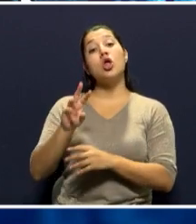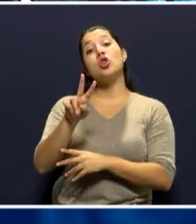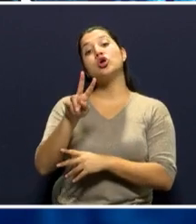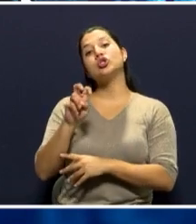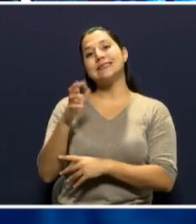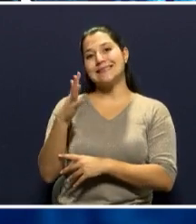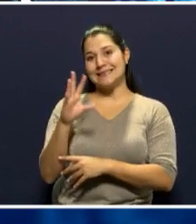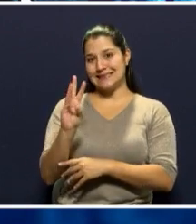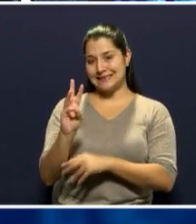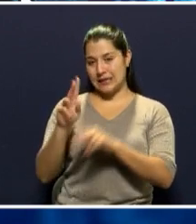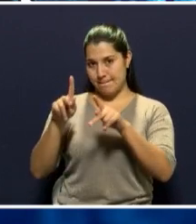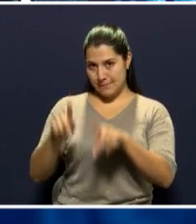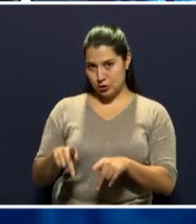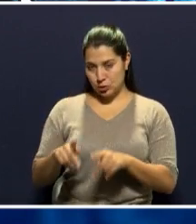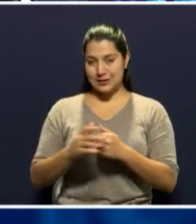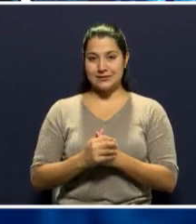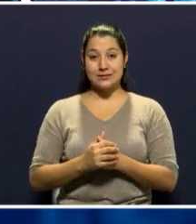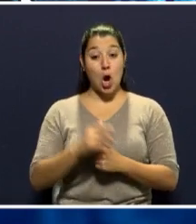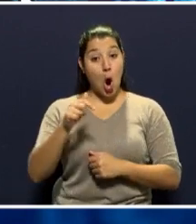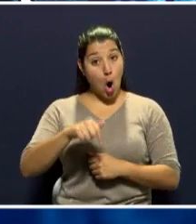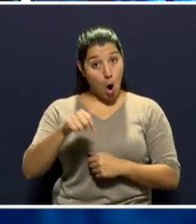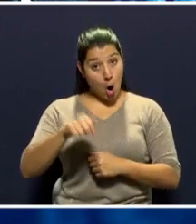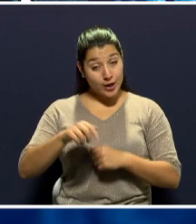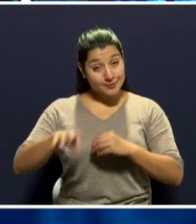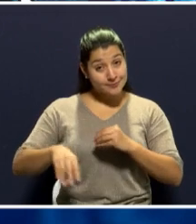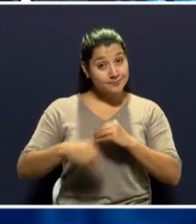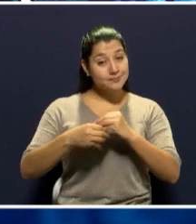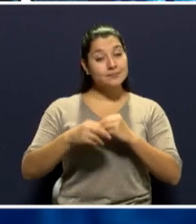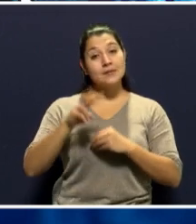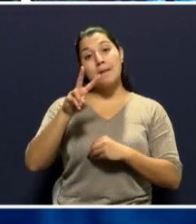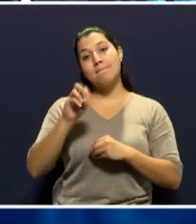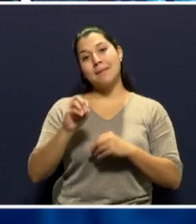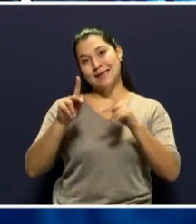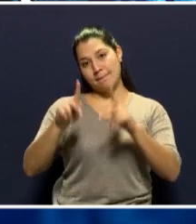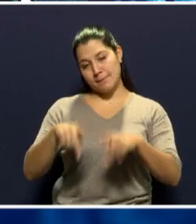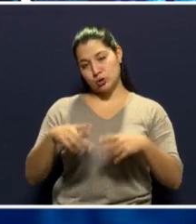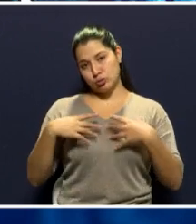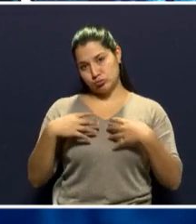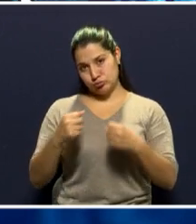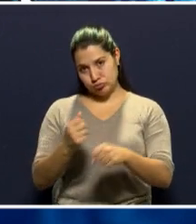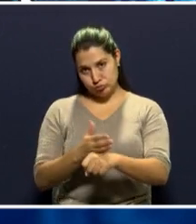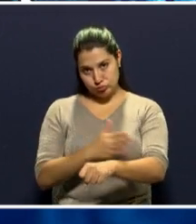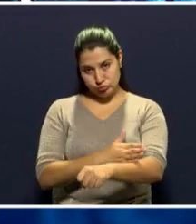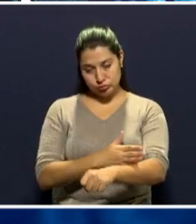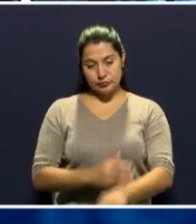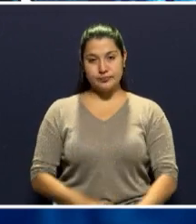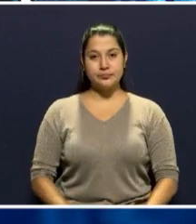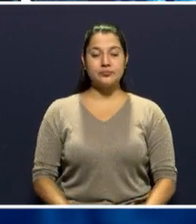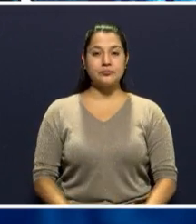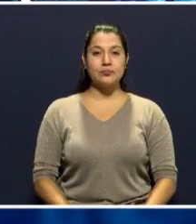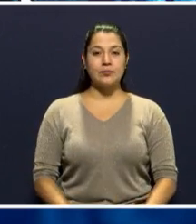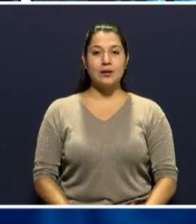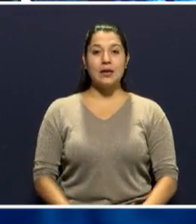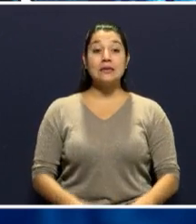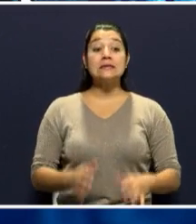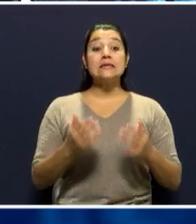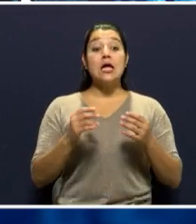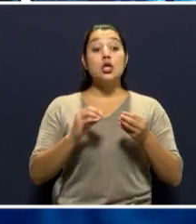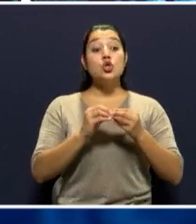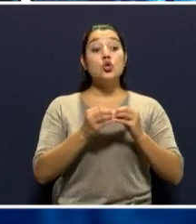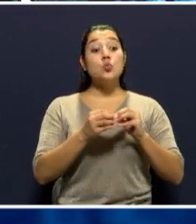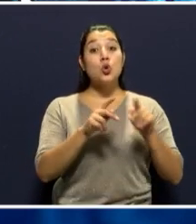personas. 20 personas se recuperaron en las últimas 24 horas. Hay descartados